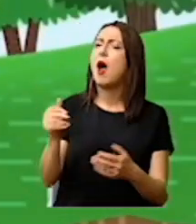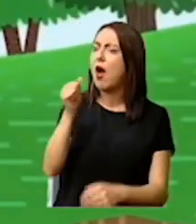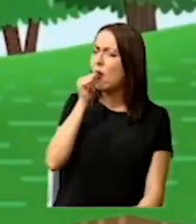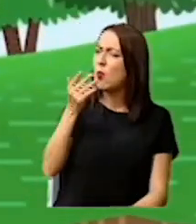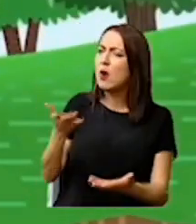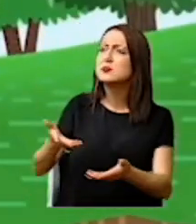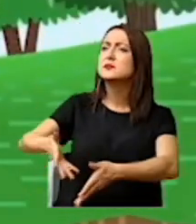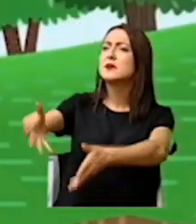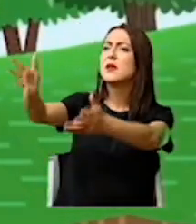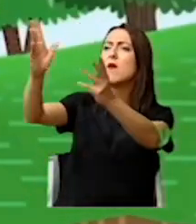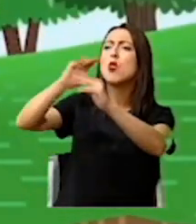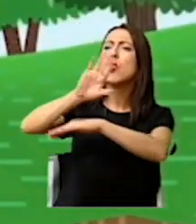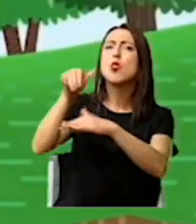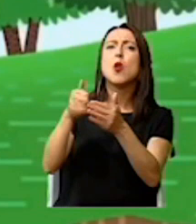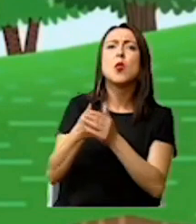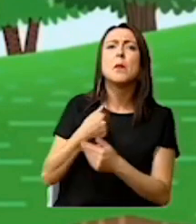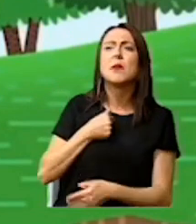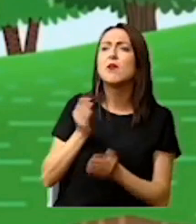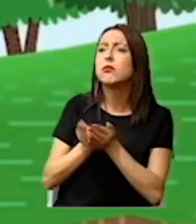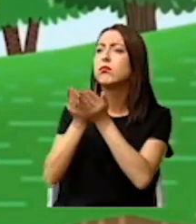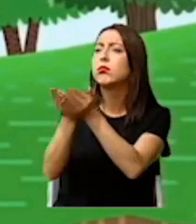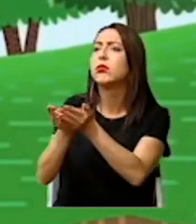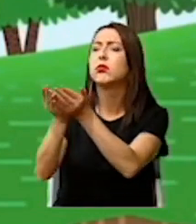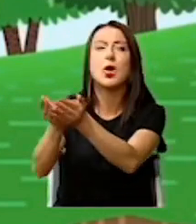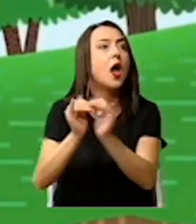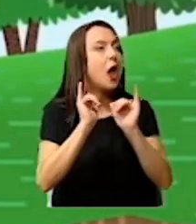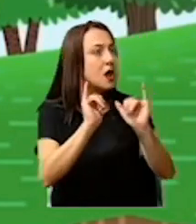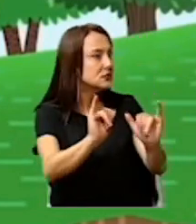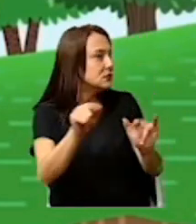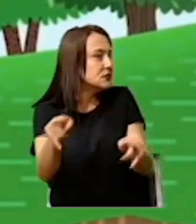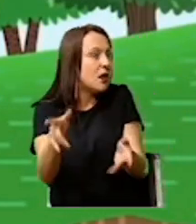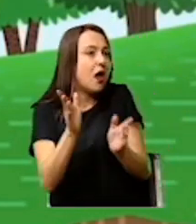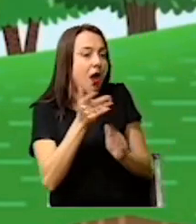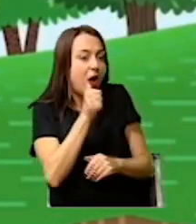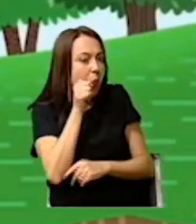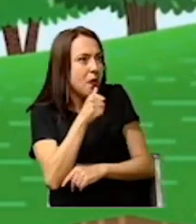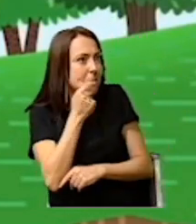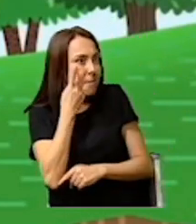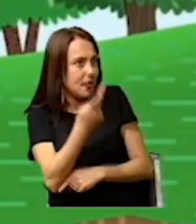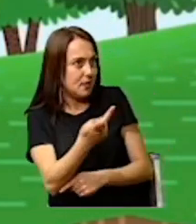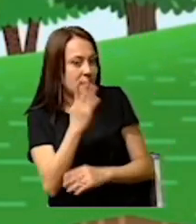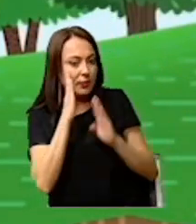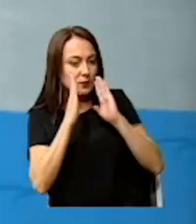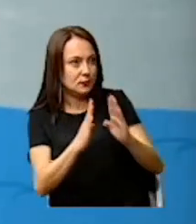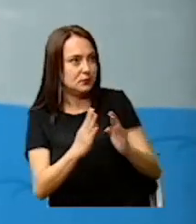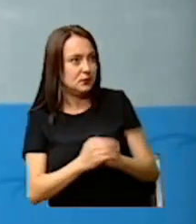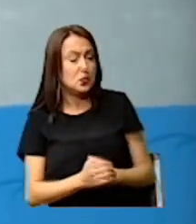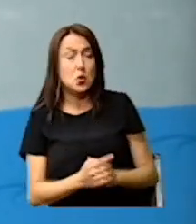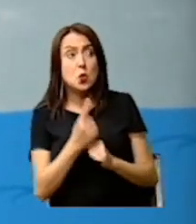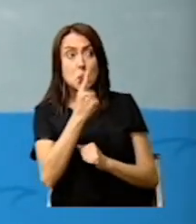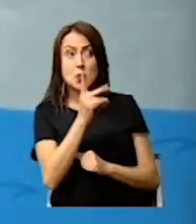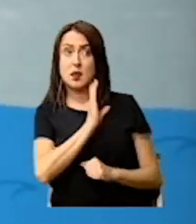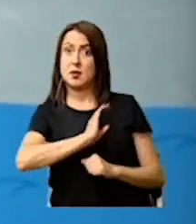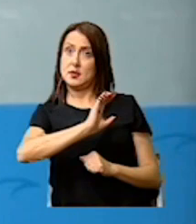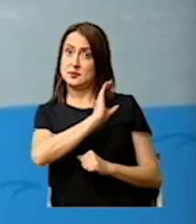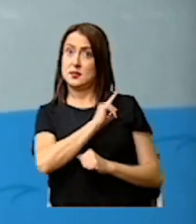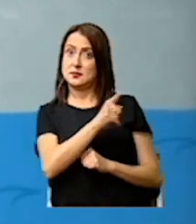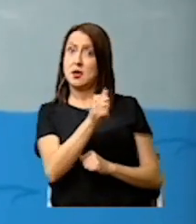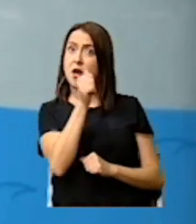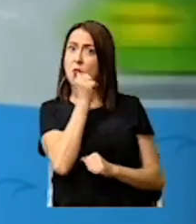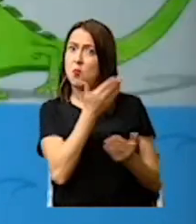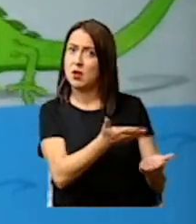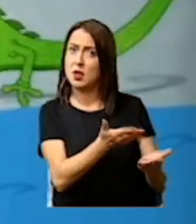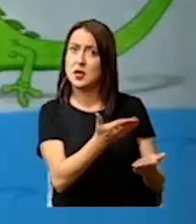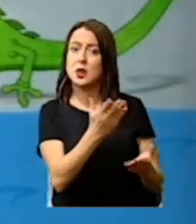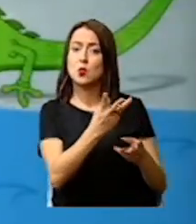ha llevado todos mis barquitos. Es que así es el agua. Observa con atención. Una de las características del agua es